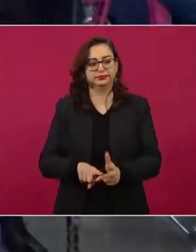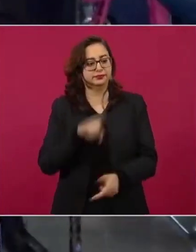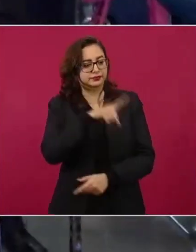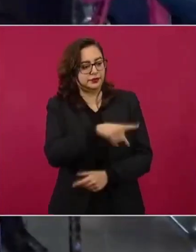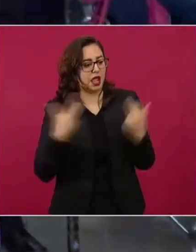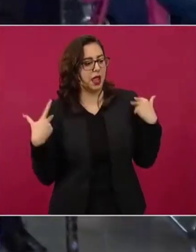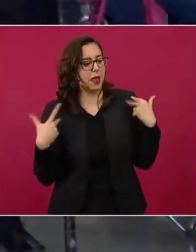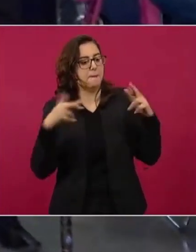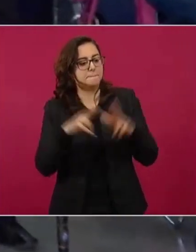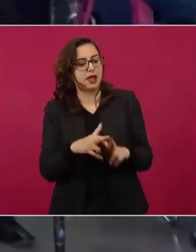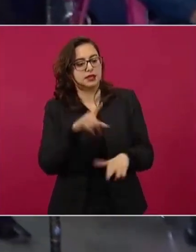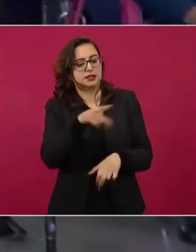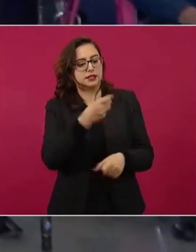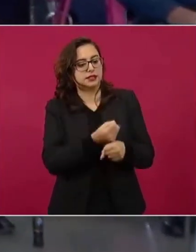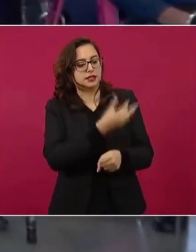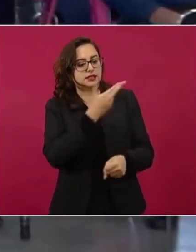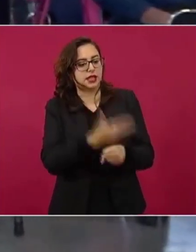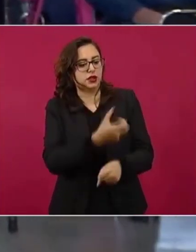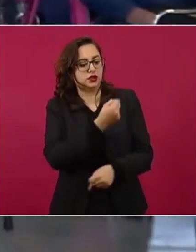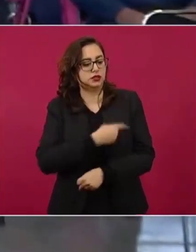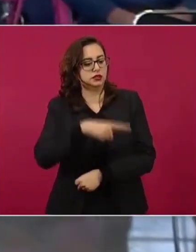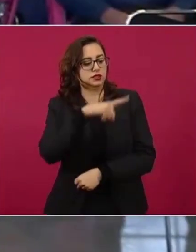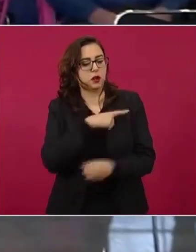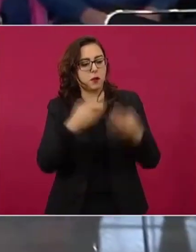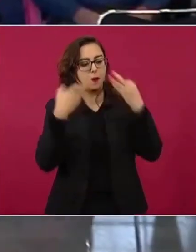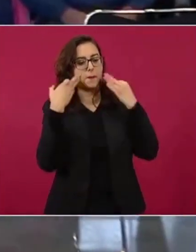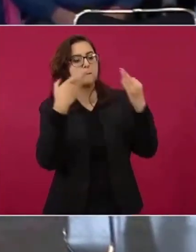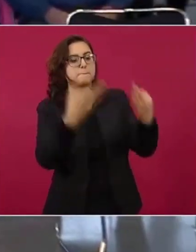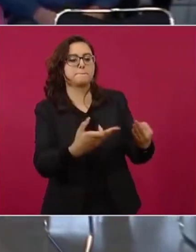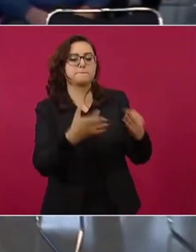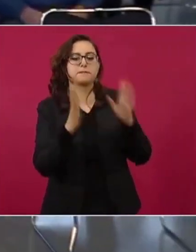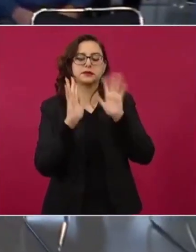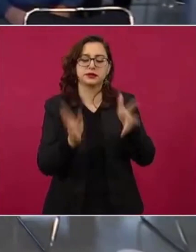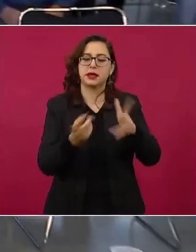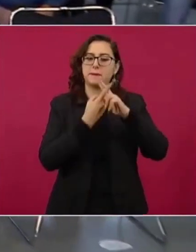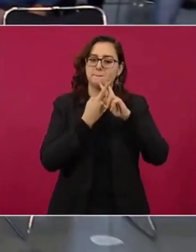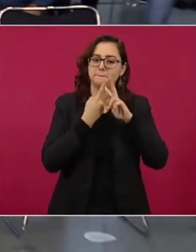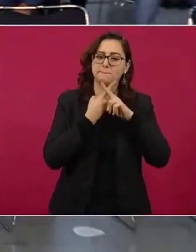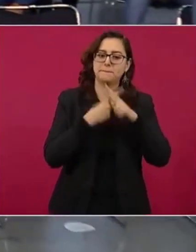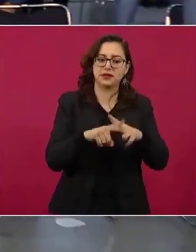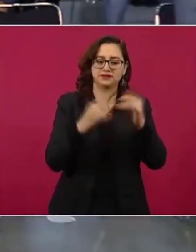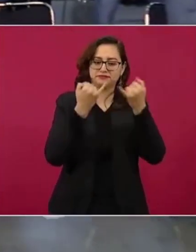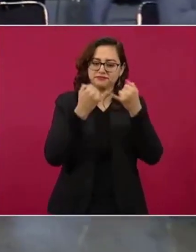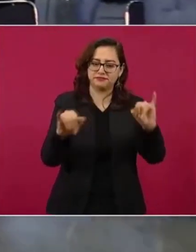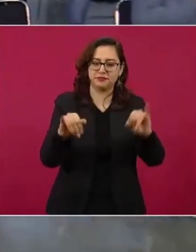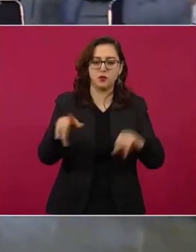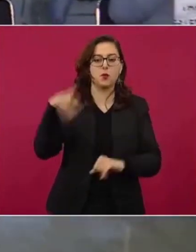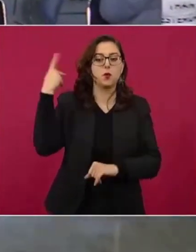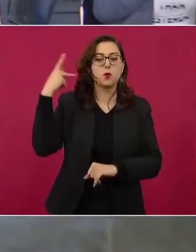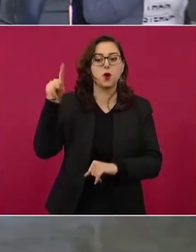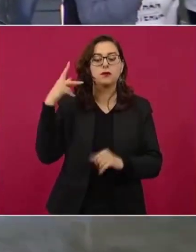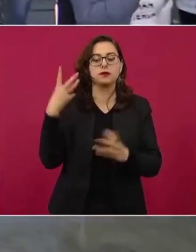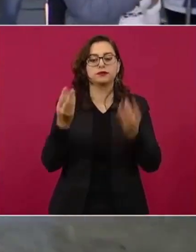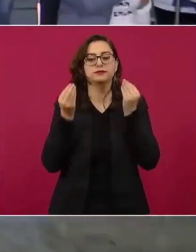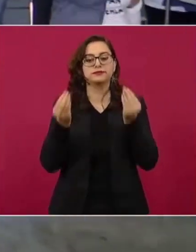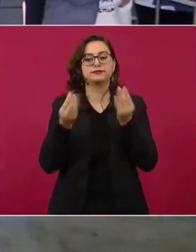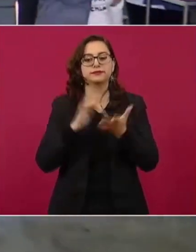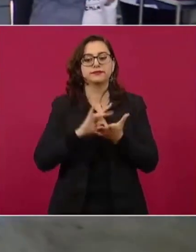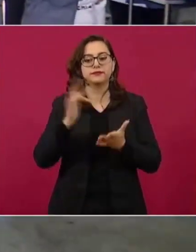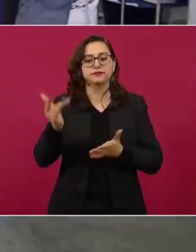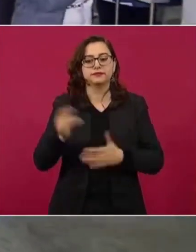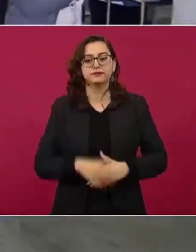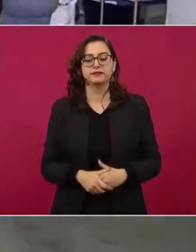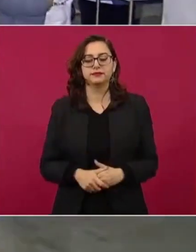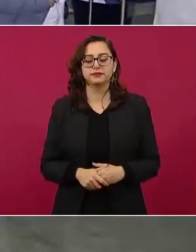maestra con otro secretario de salud para que podamos a ser el inicio en puebla muchas gracias